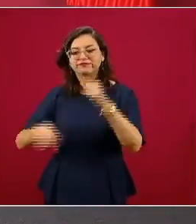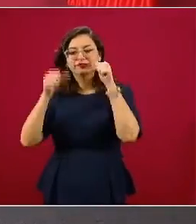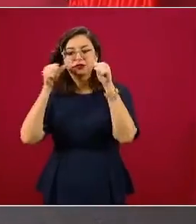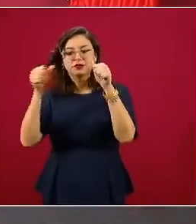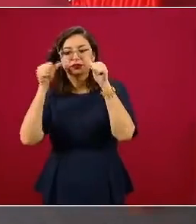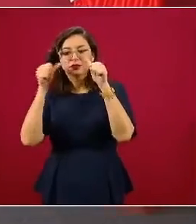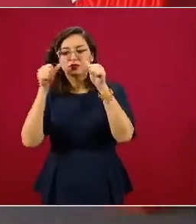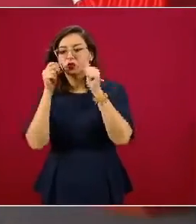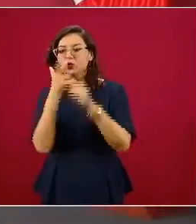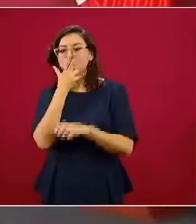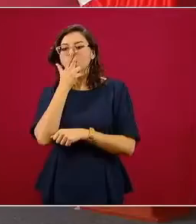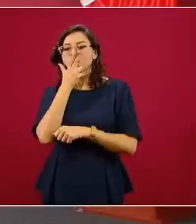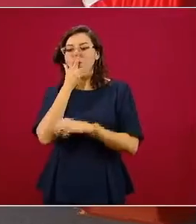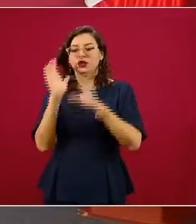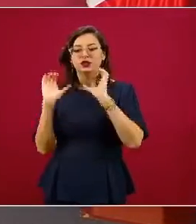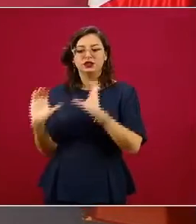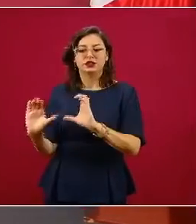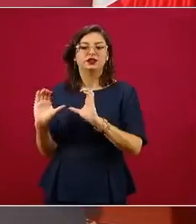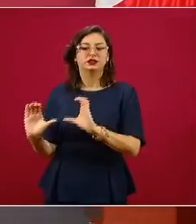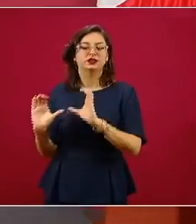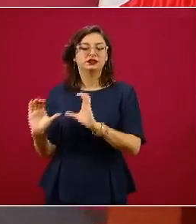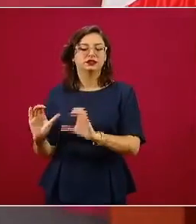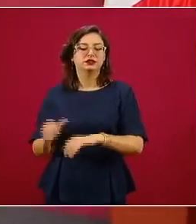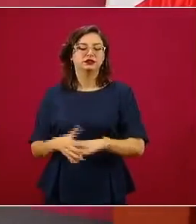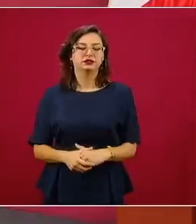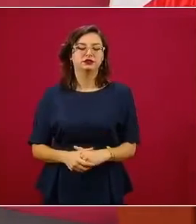Ahí los tienen,